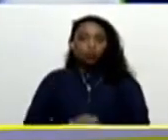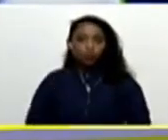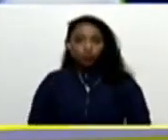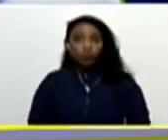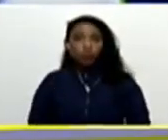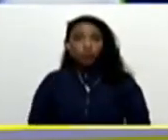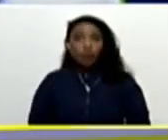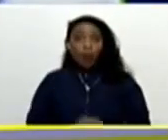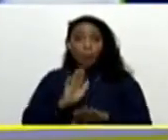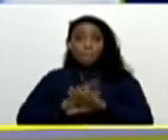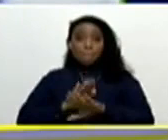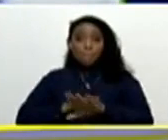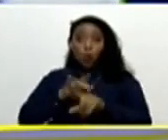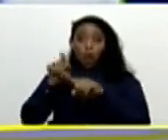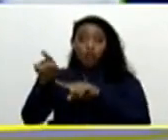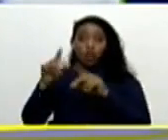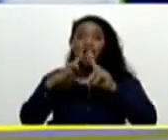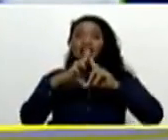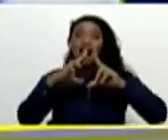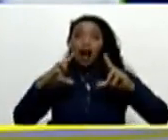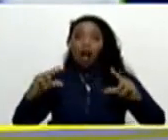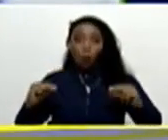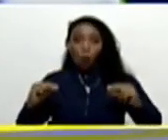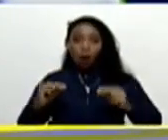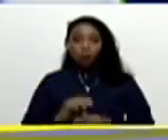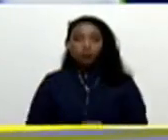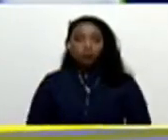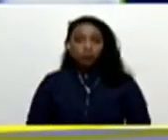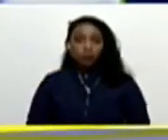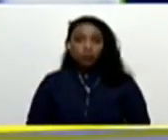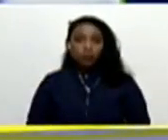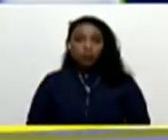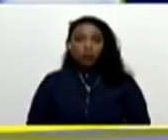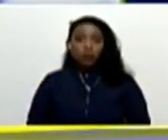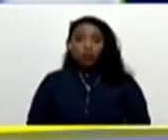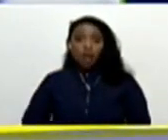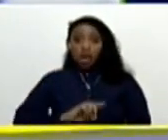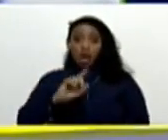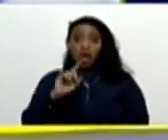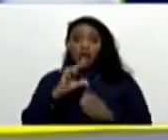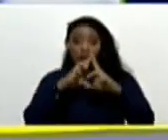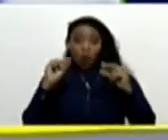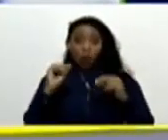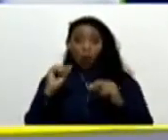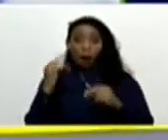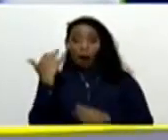Y por eso decimos en Nicaragua, y que no nos olvidemos los nicaragüenses,